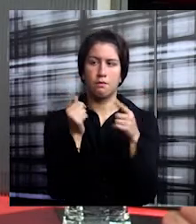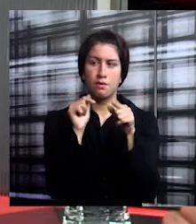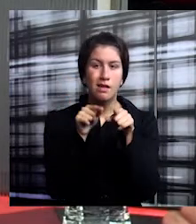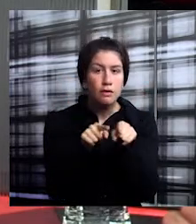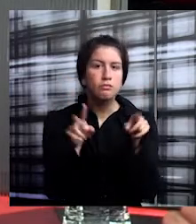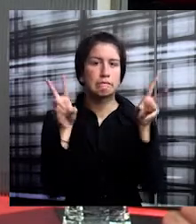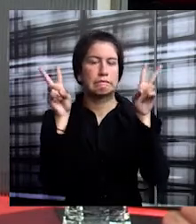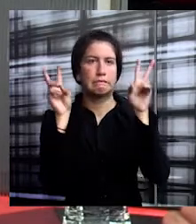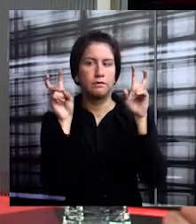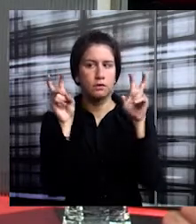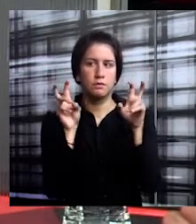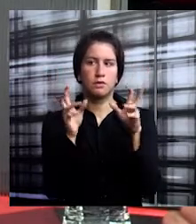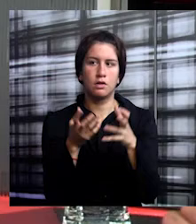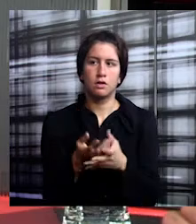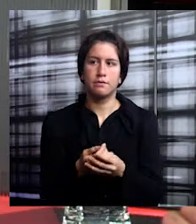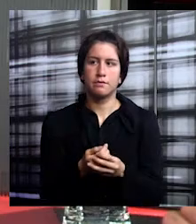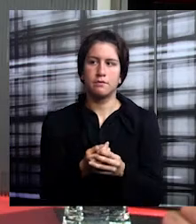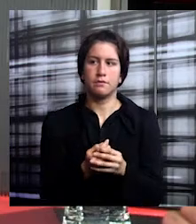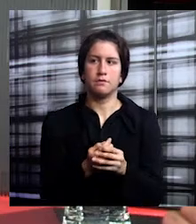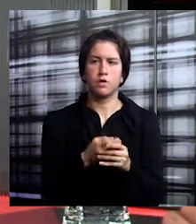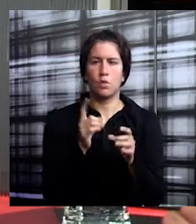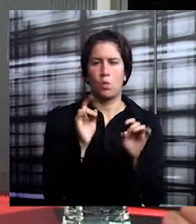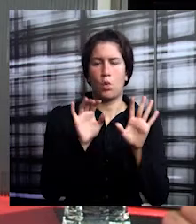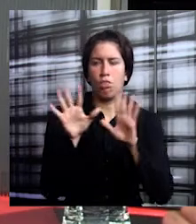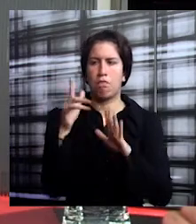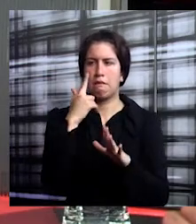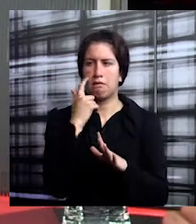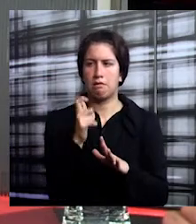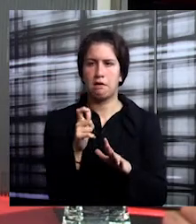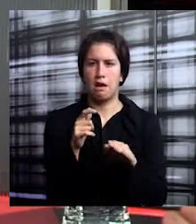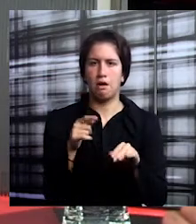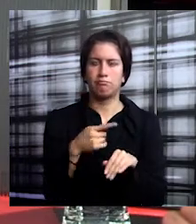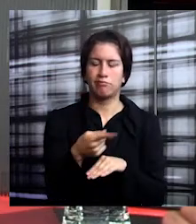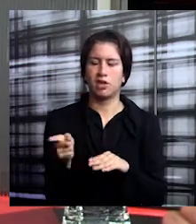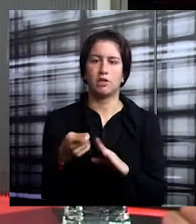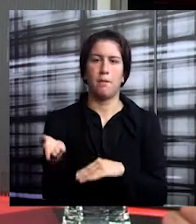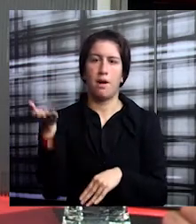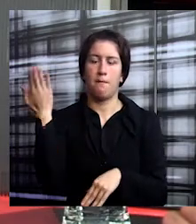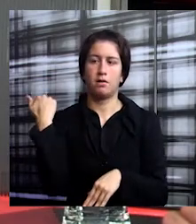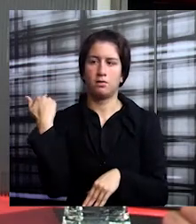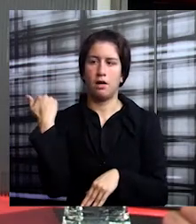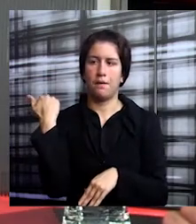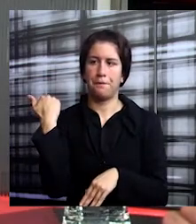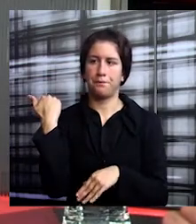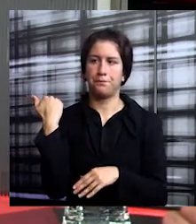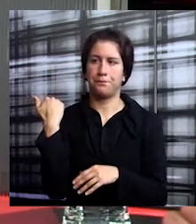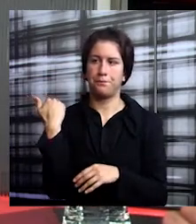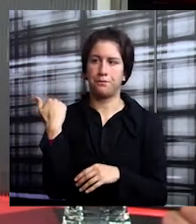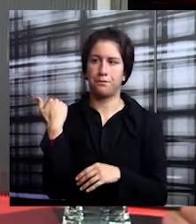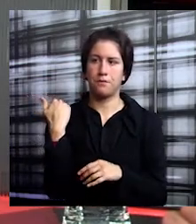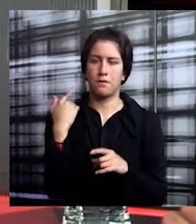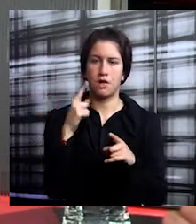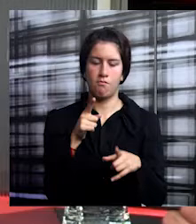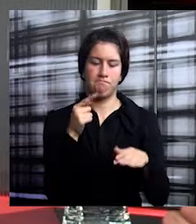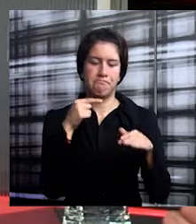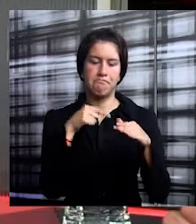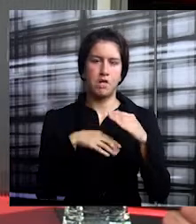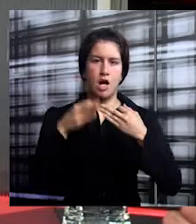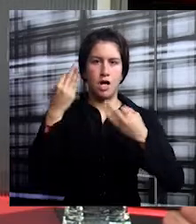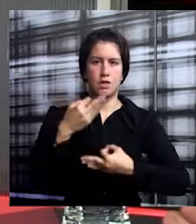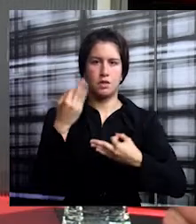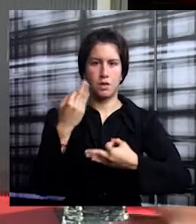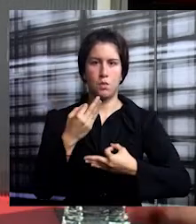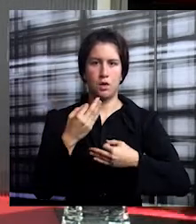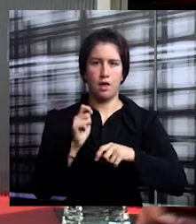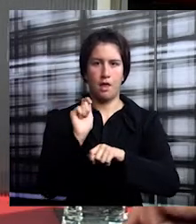la semana pasada, aprobándose las 4 leyes de seguridad interior, aprobándose la ley de presupuesto, aprobándose una